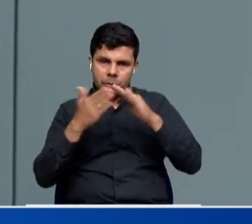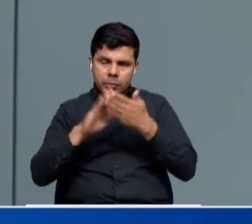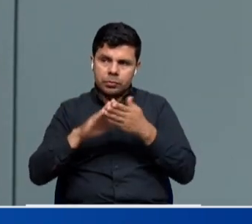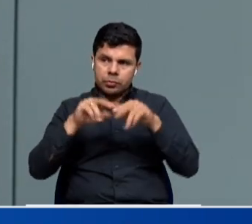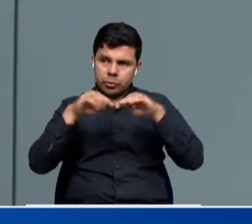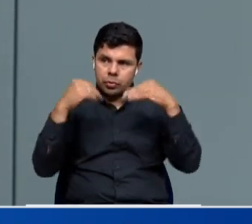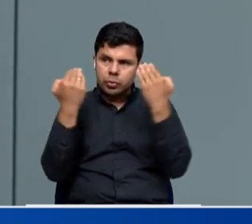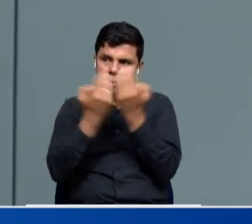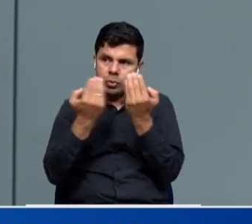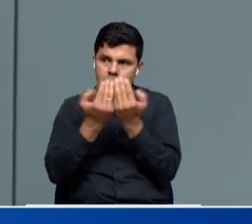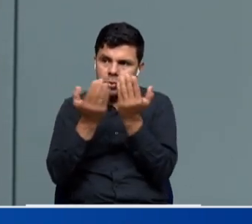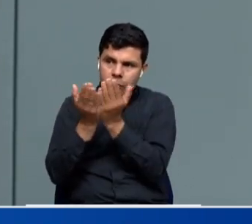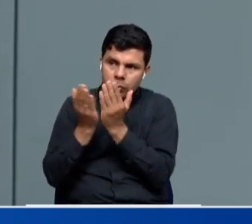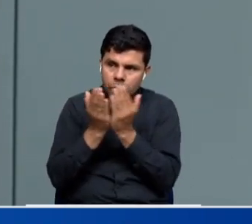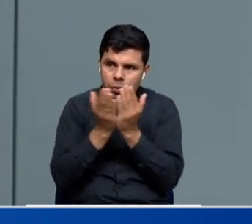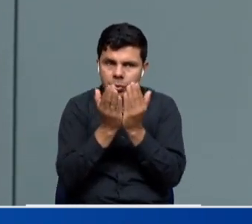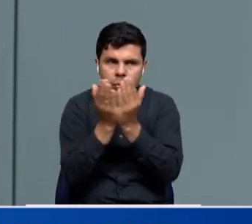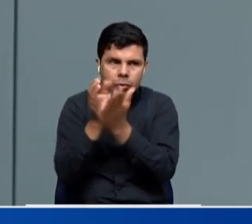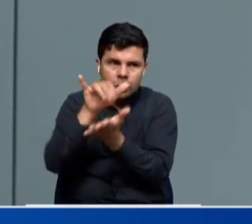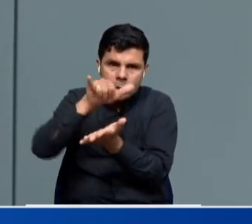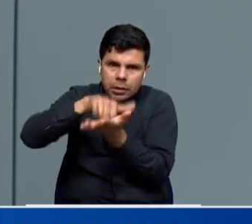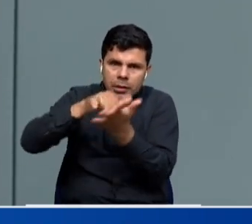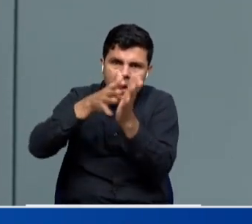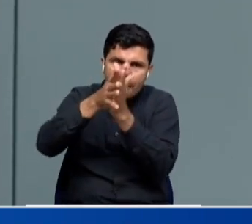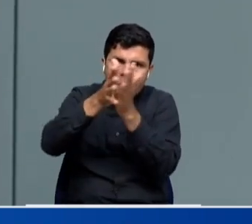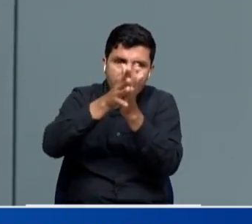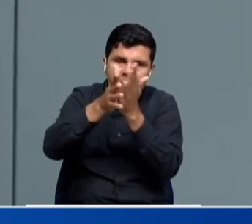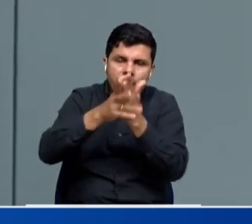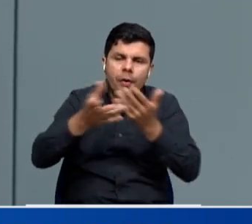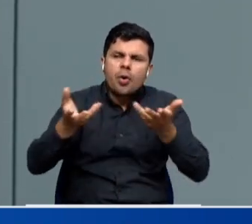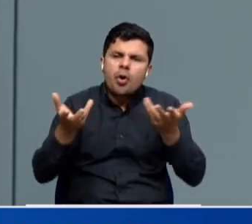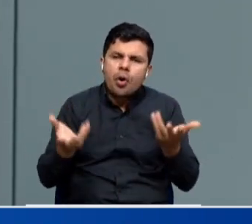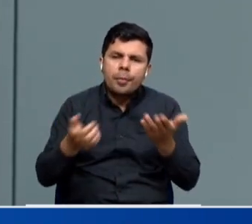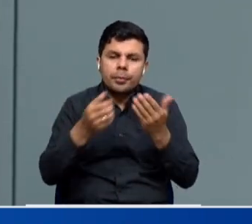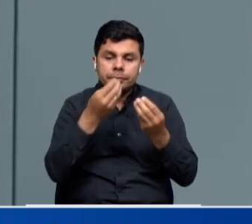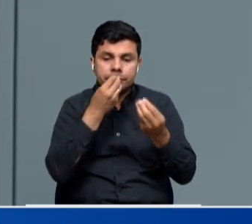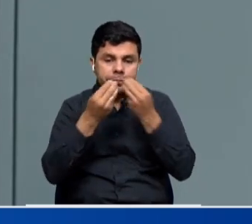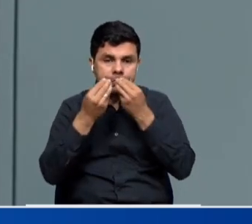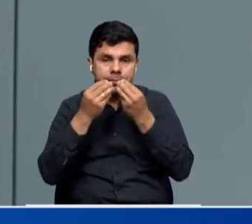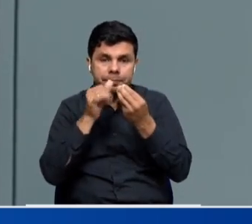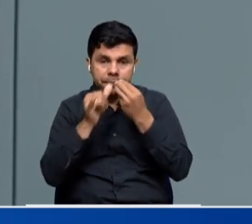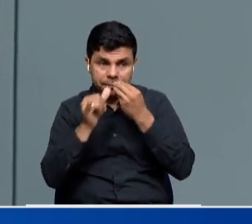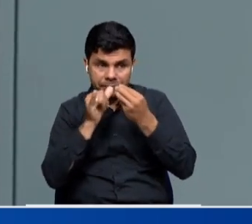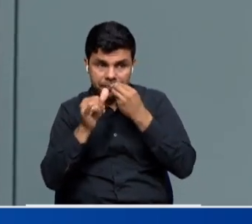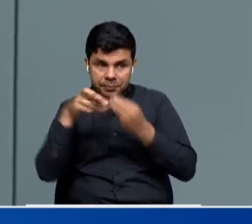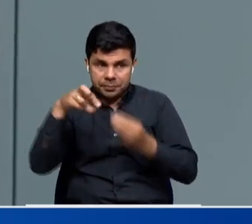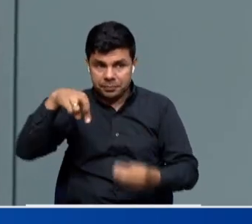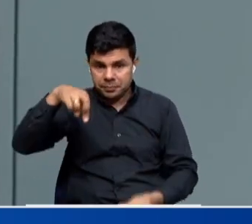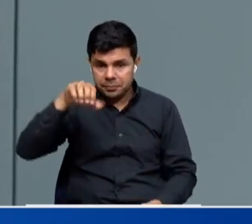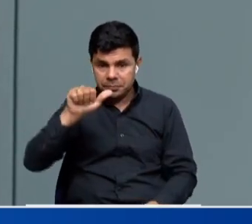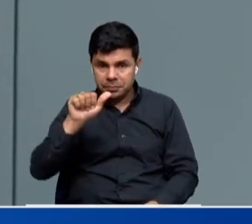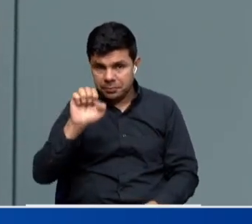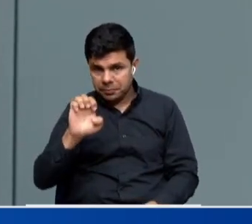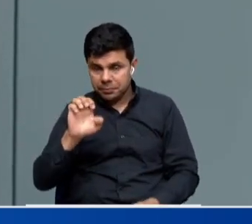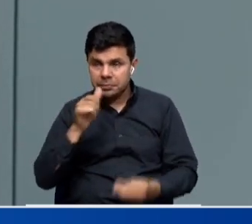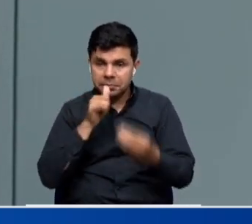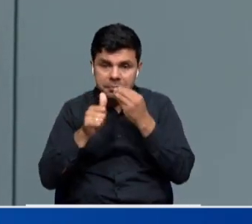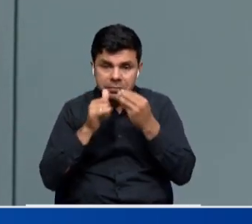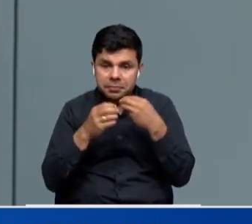Barranca Bermeja que tenemos un desabastecimiento en el programa de alimentación escolar. Por tanto,